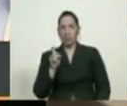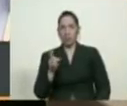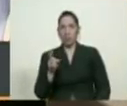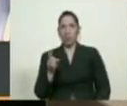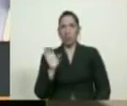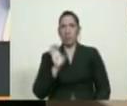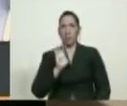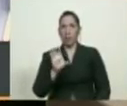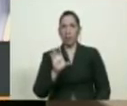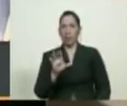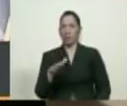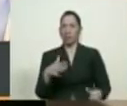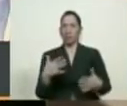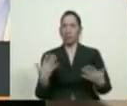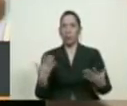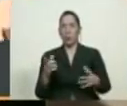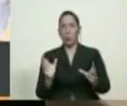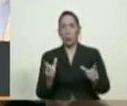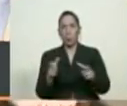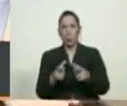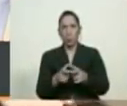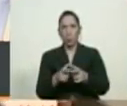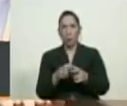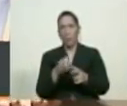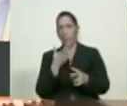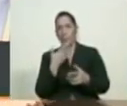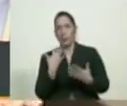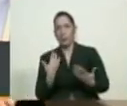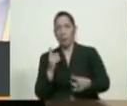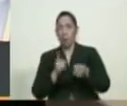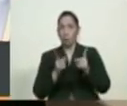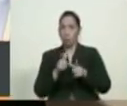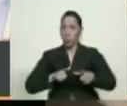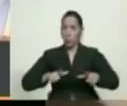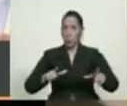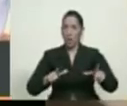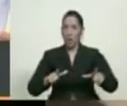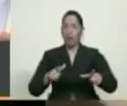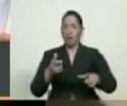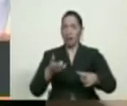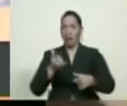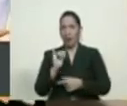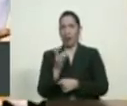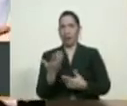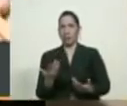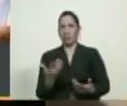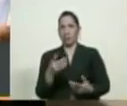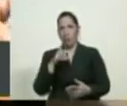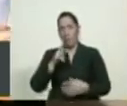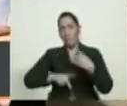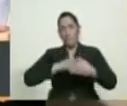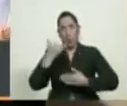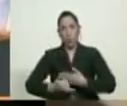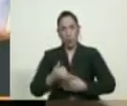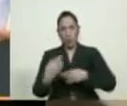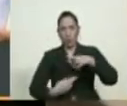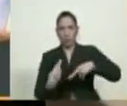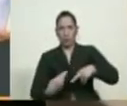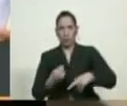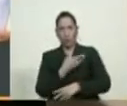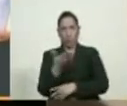y en qué sectores concretamente, porque hay sectores que son estratégicos para Venezuela y para el proyecto revolucionario que ustedes